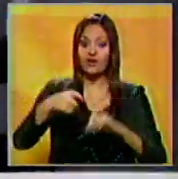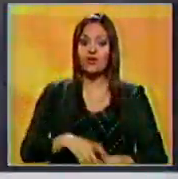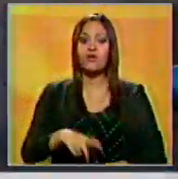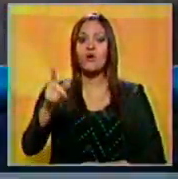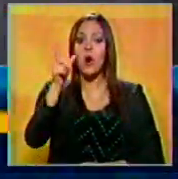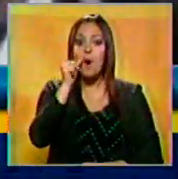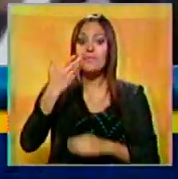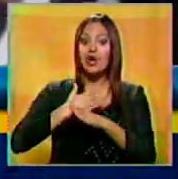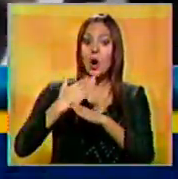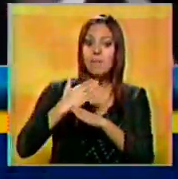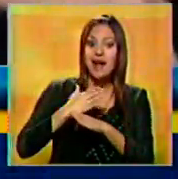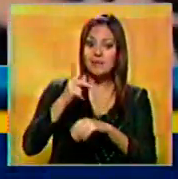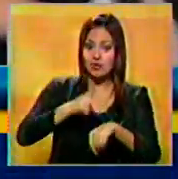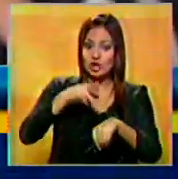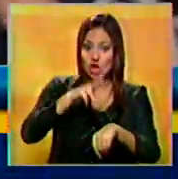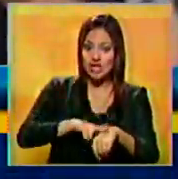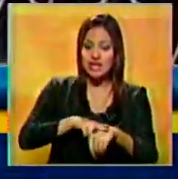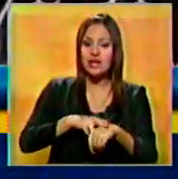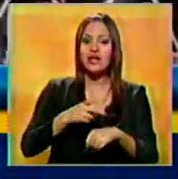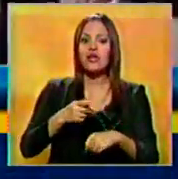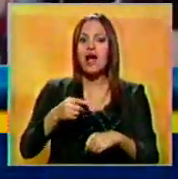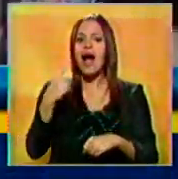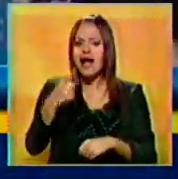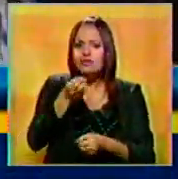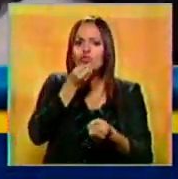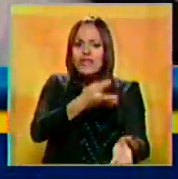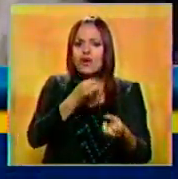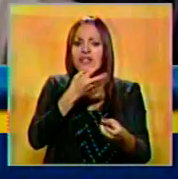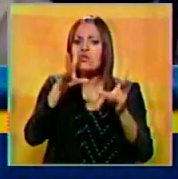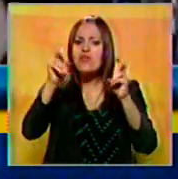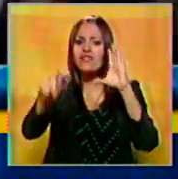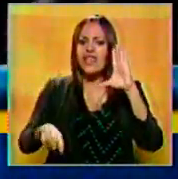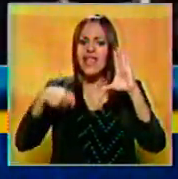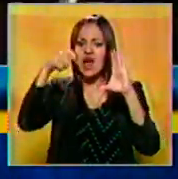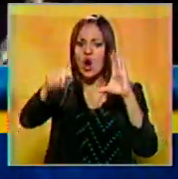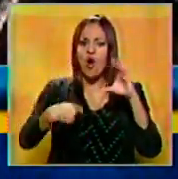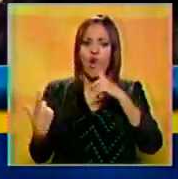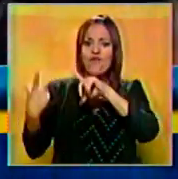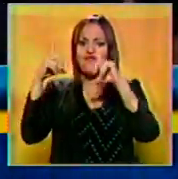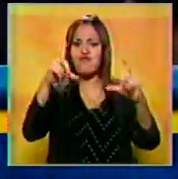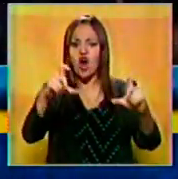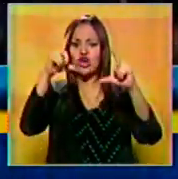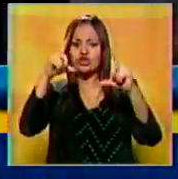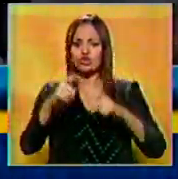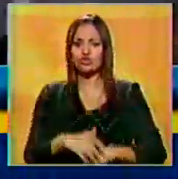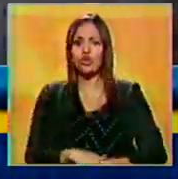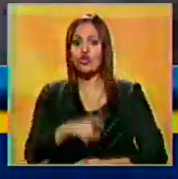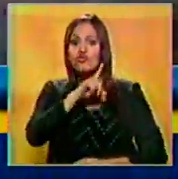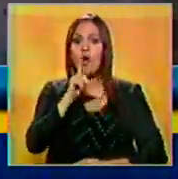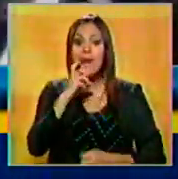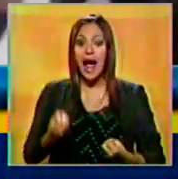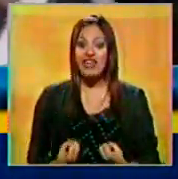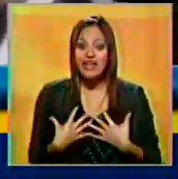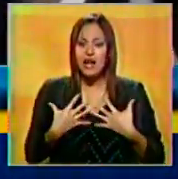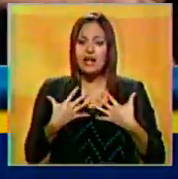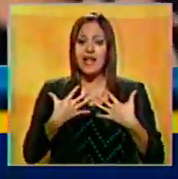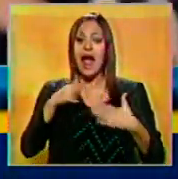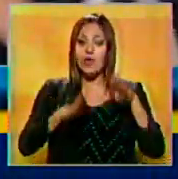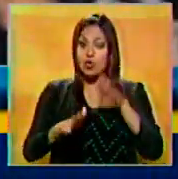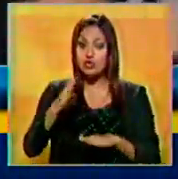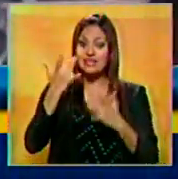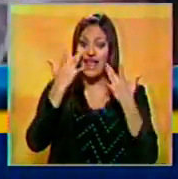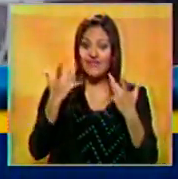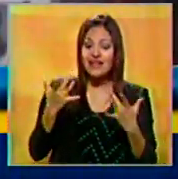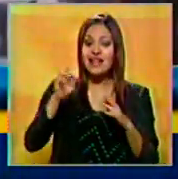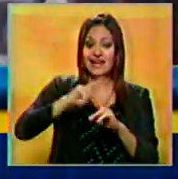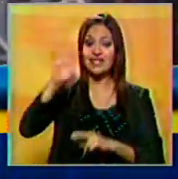boricua compartió en su Instagram un adelanto de su nuevo videoclip titulado Adrenalina. Ricky subió algunas imágenes en